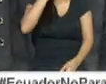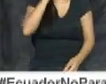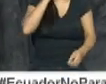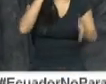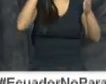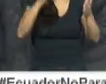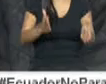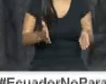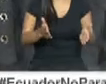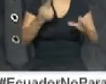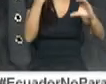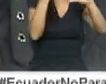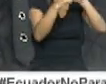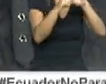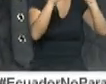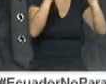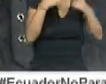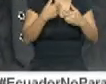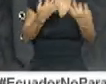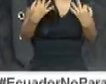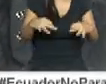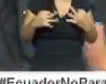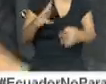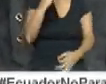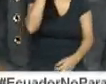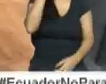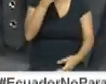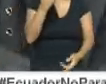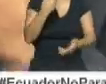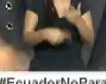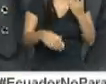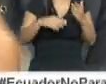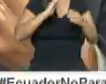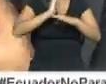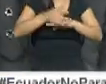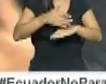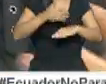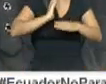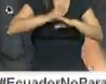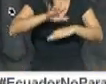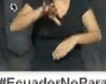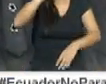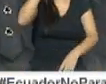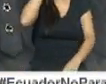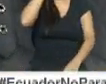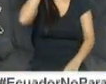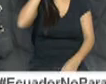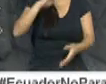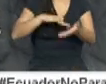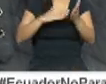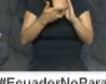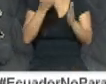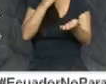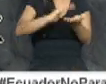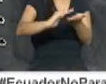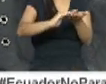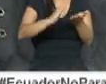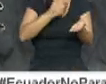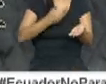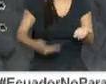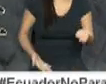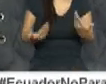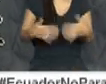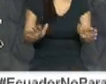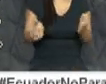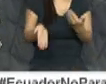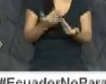se están discutiendo temas sensibles para ellos. Pero es aupar en este juego de quién tiene el poder, yo creo que no vamos a salir bien parados. No